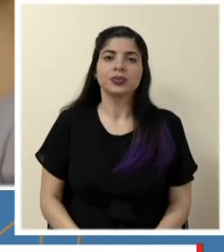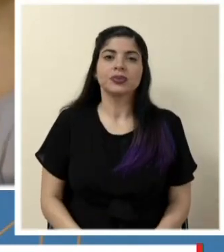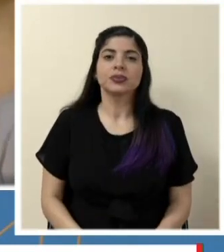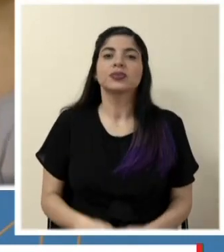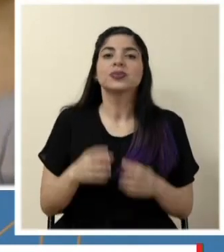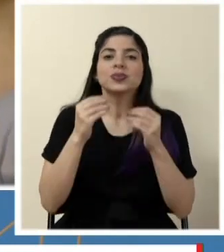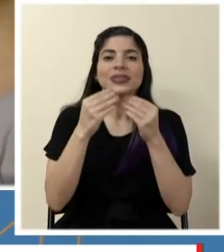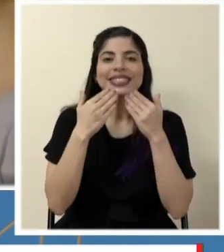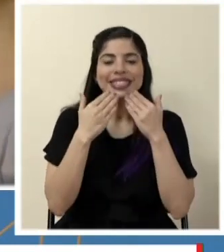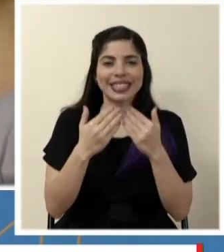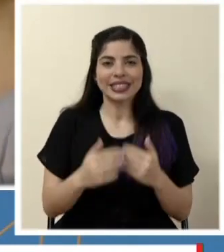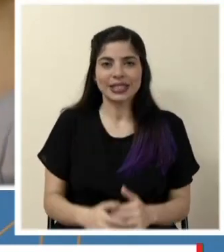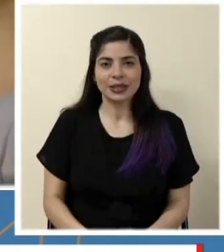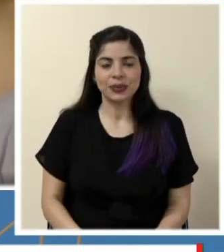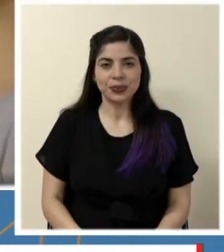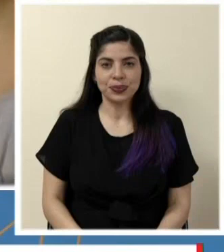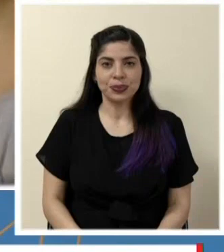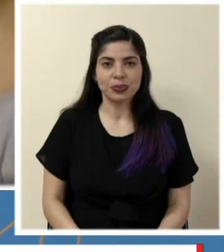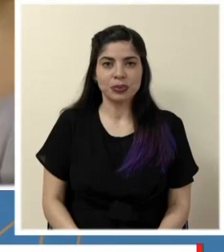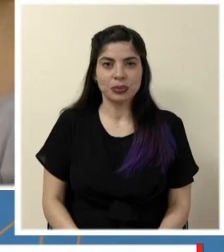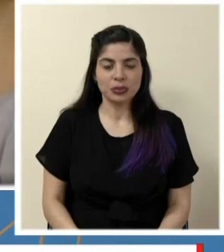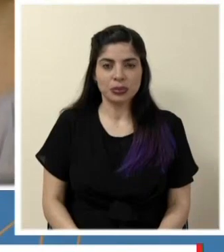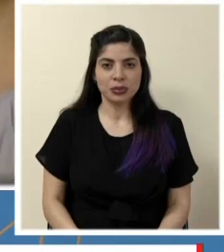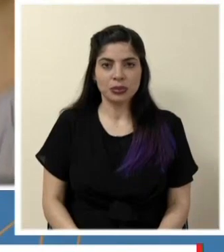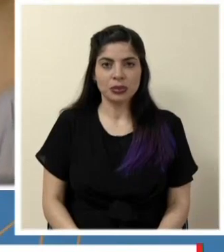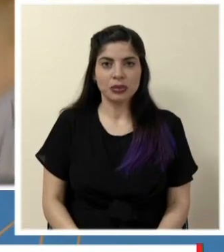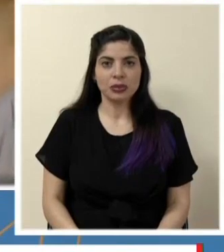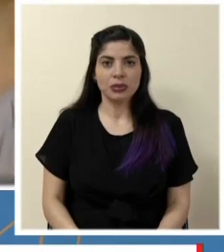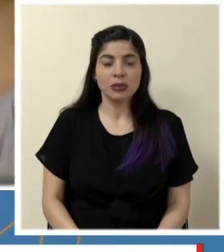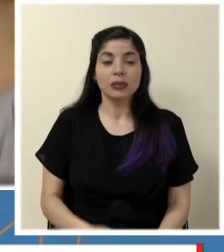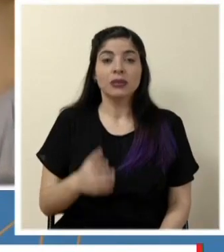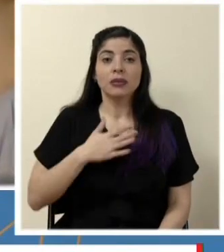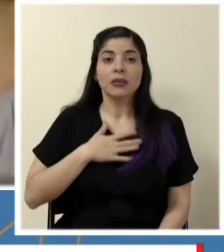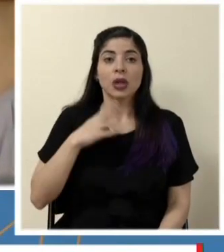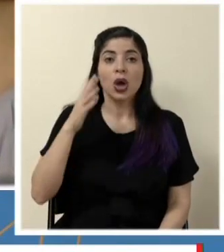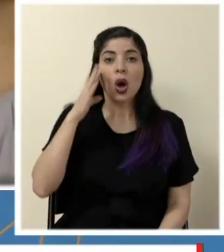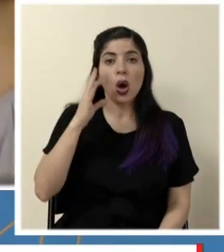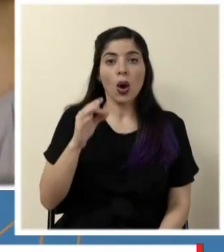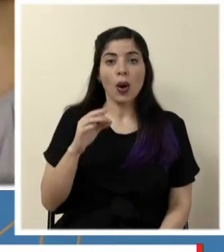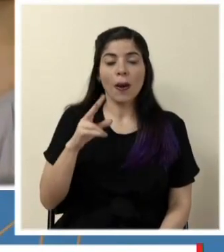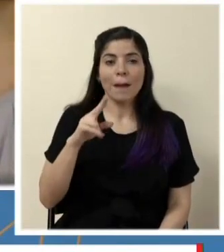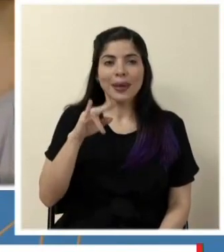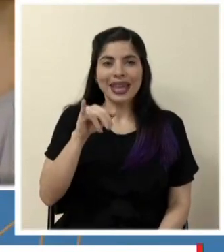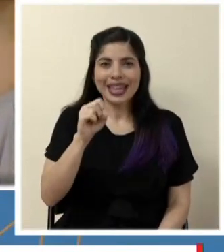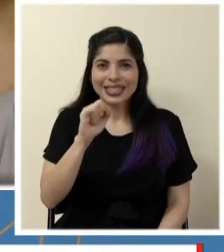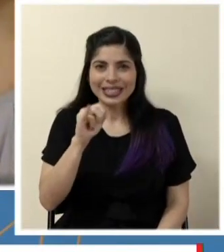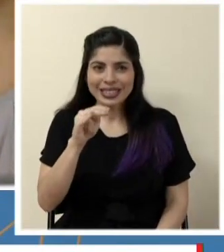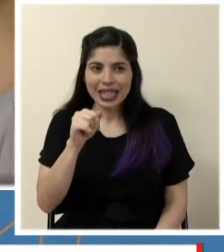Muchas gracias, muchachos. ¿Quién me está poniendo Andrés? Sí, creo que la compañera Yesenia.